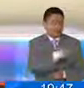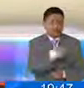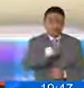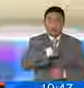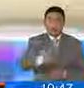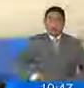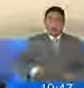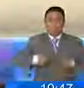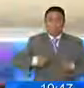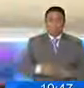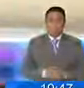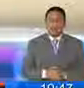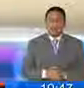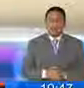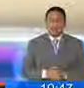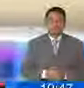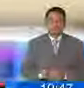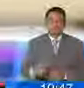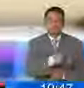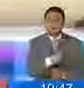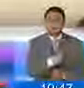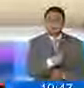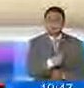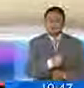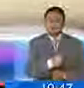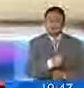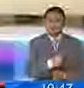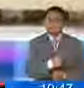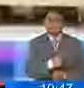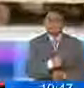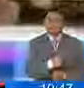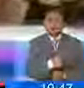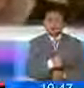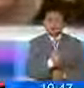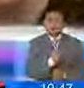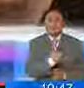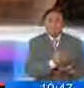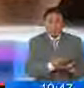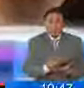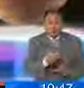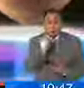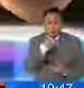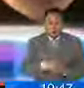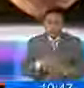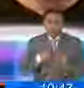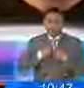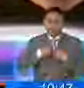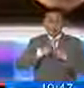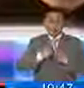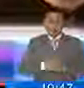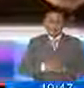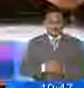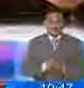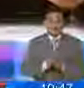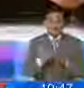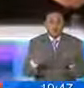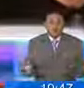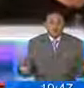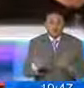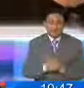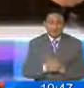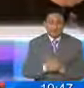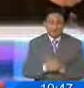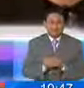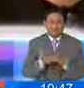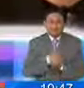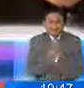vida, que ella dándonos la comida, la ropa, los útiles escolares, el